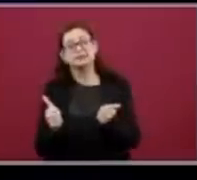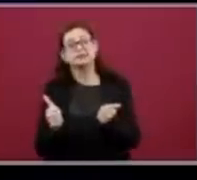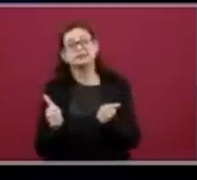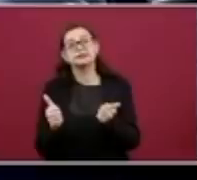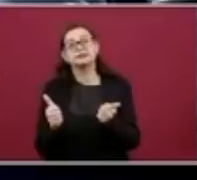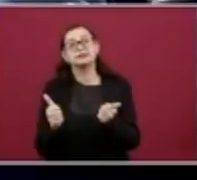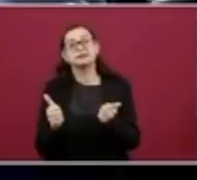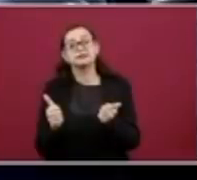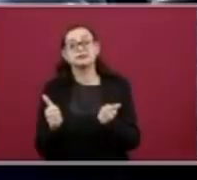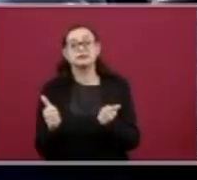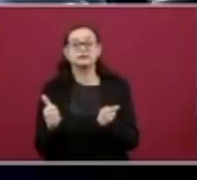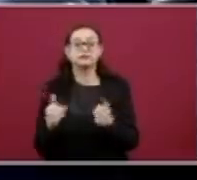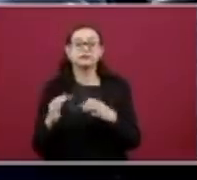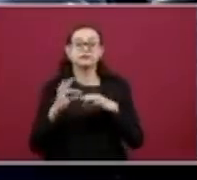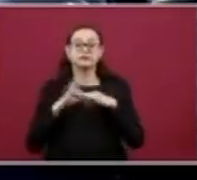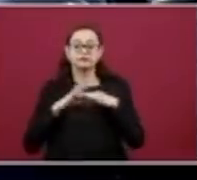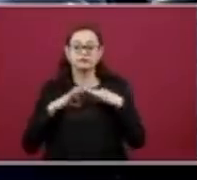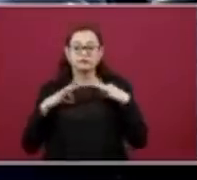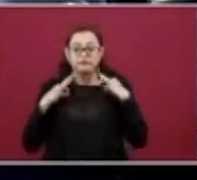y hay alhajas,